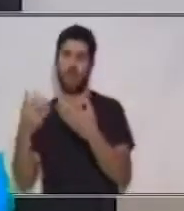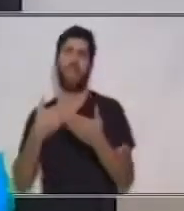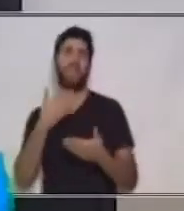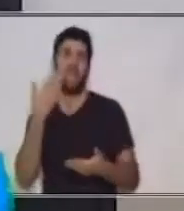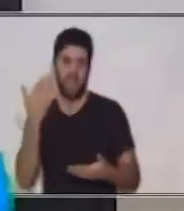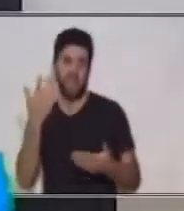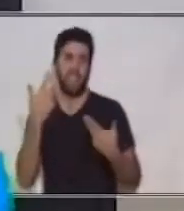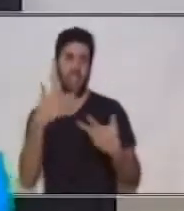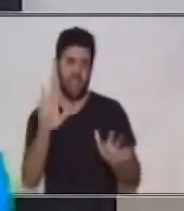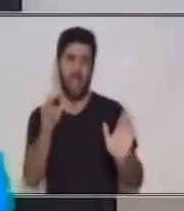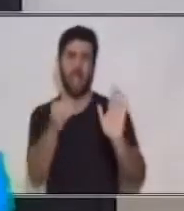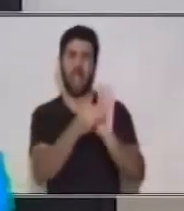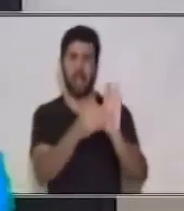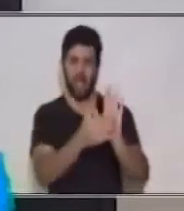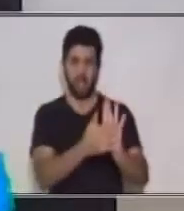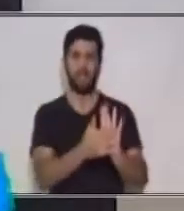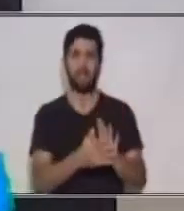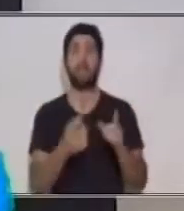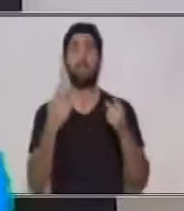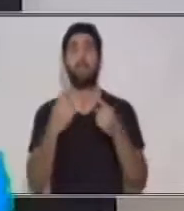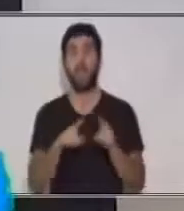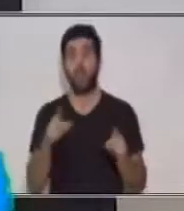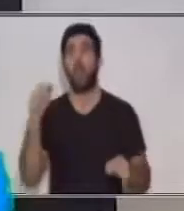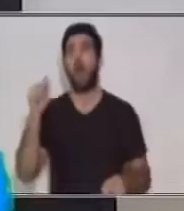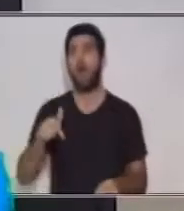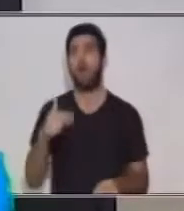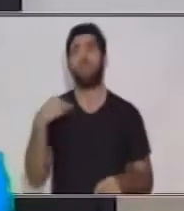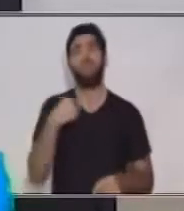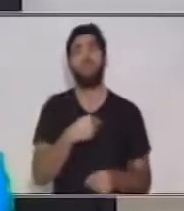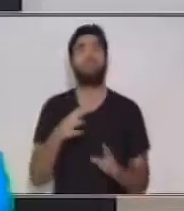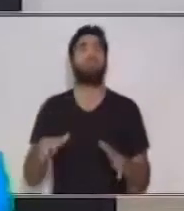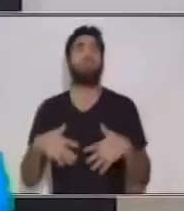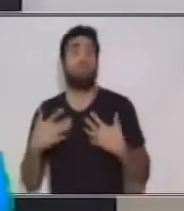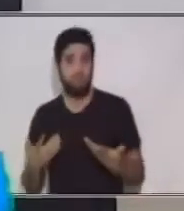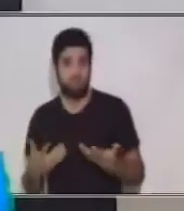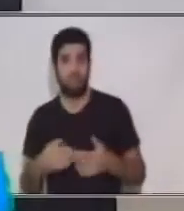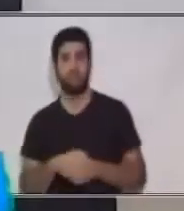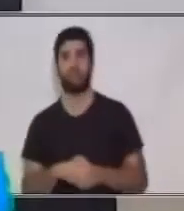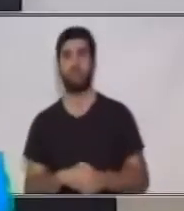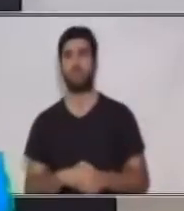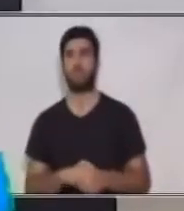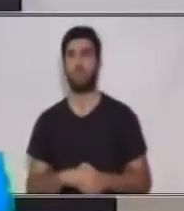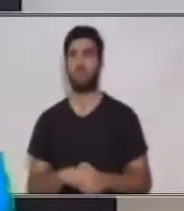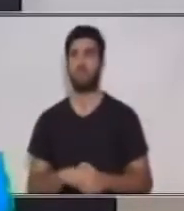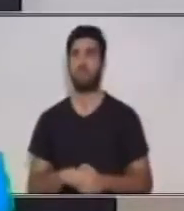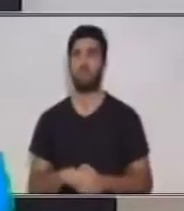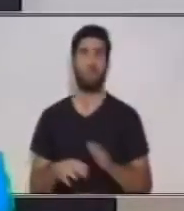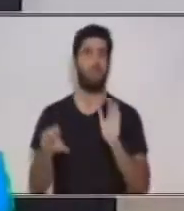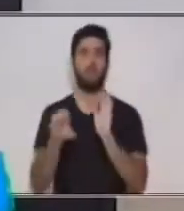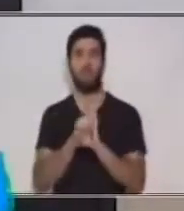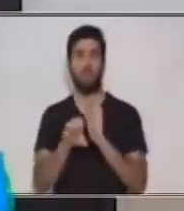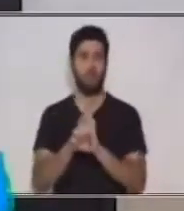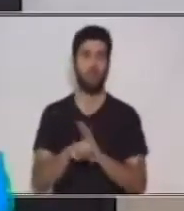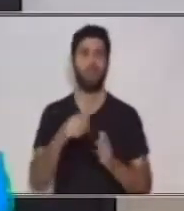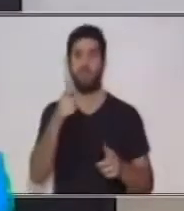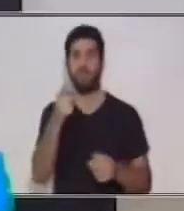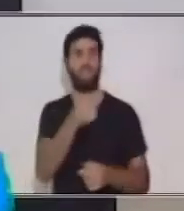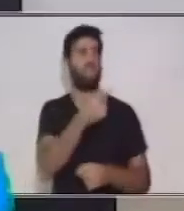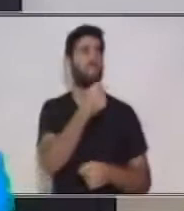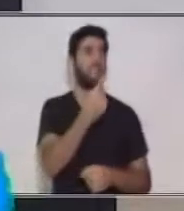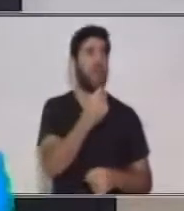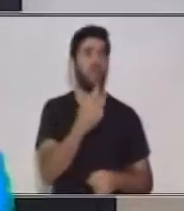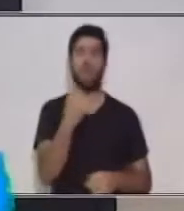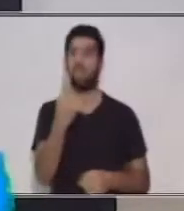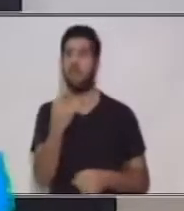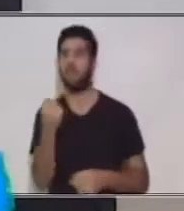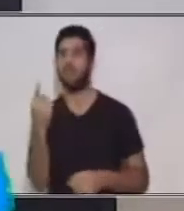estaban planteados en nuestras figuras. Ahora bien, ¿qué pasaría si yo te pongo a ti a que tú investigues